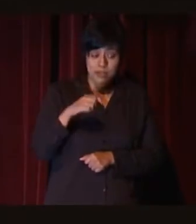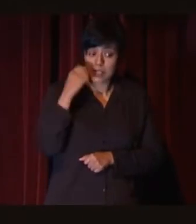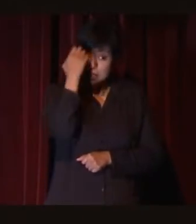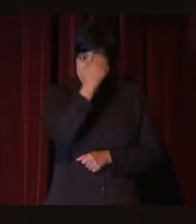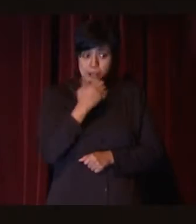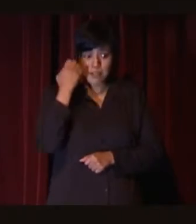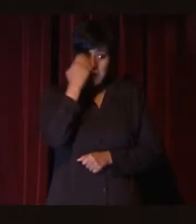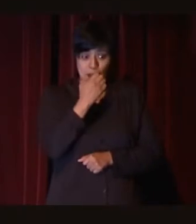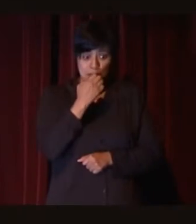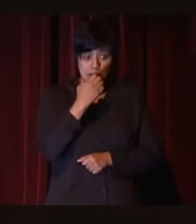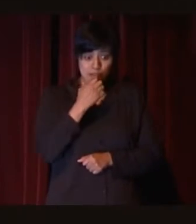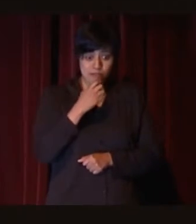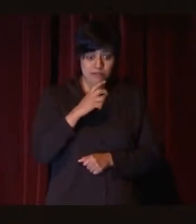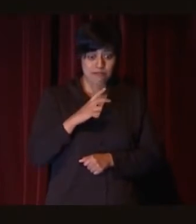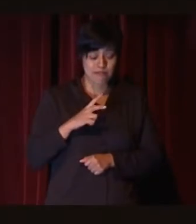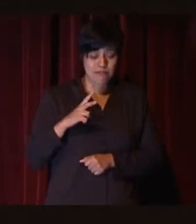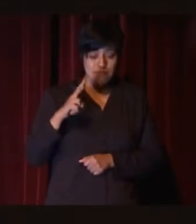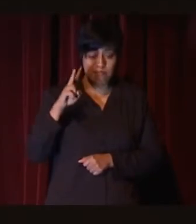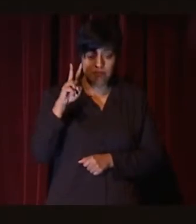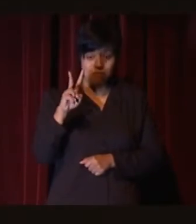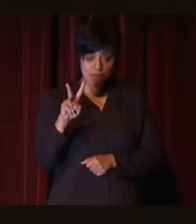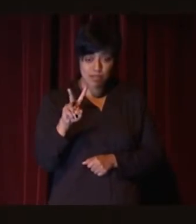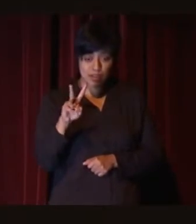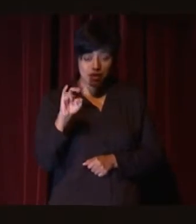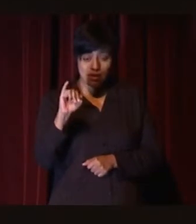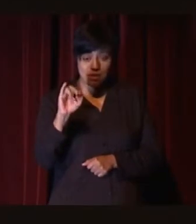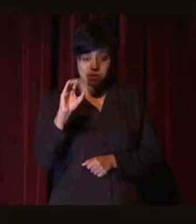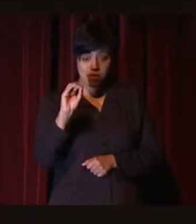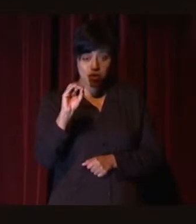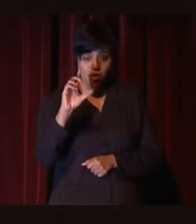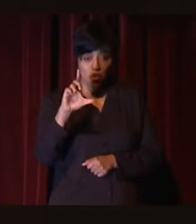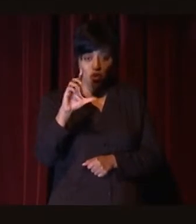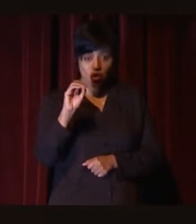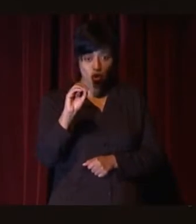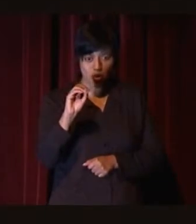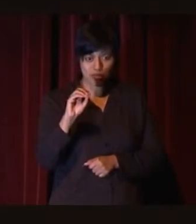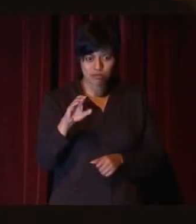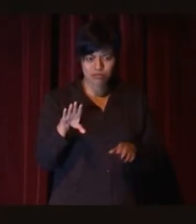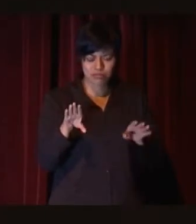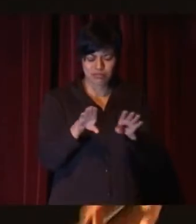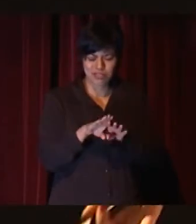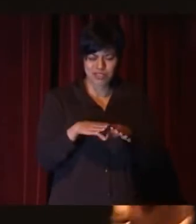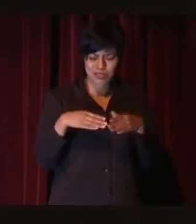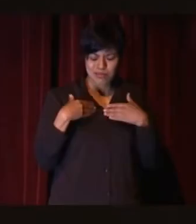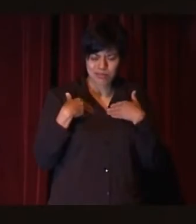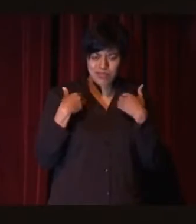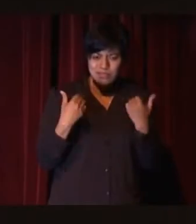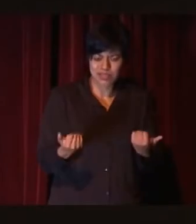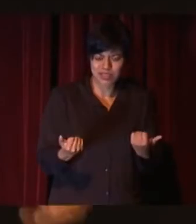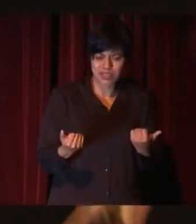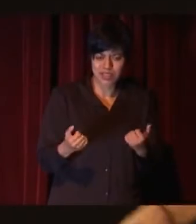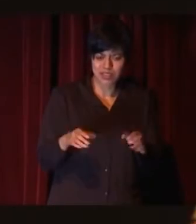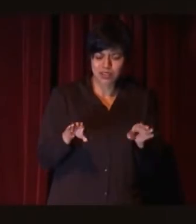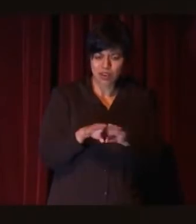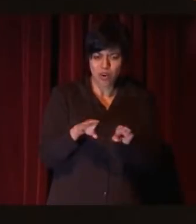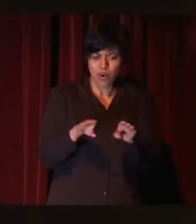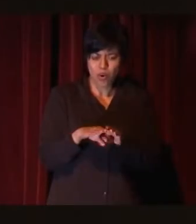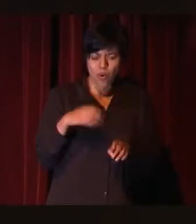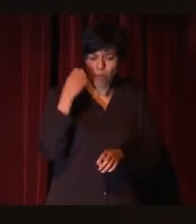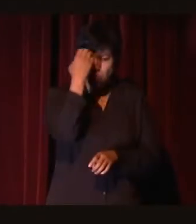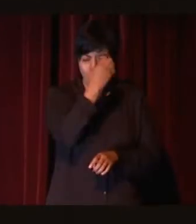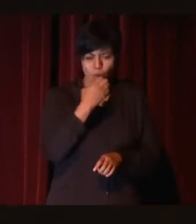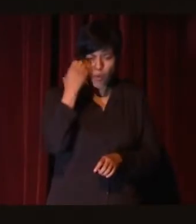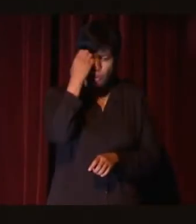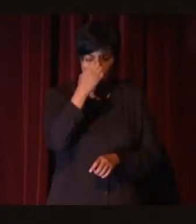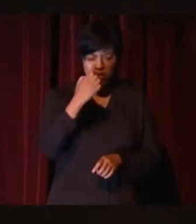y bueno yo no estoy diciendo que una prueba académica tenga la capacidad física de abusar sexualmente de una persona para